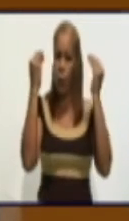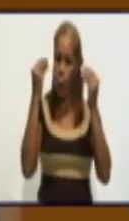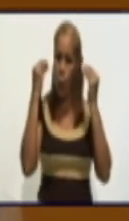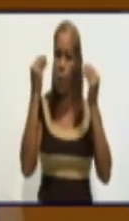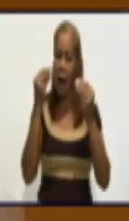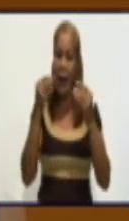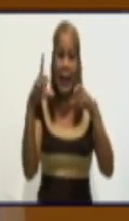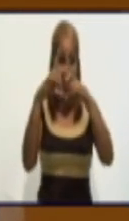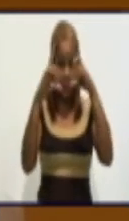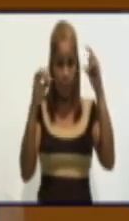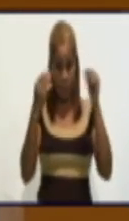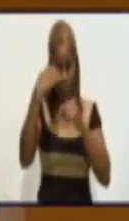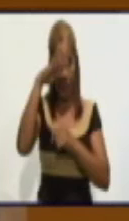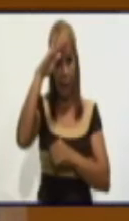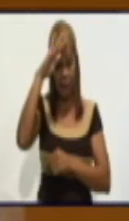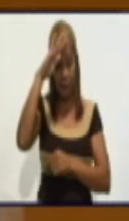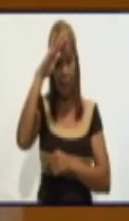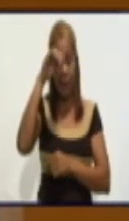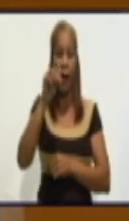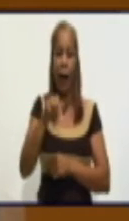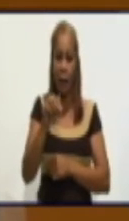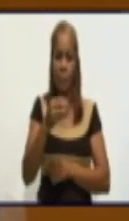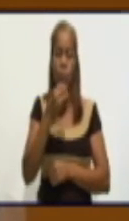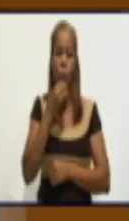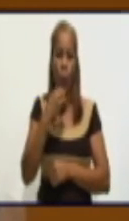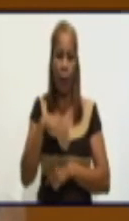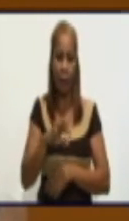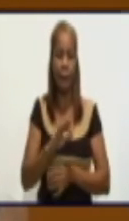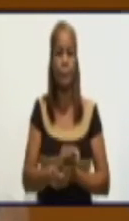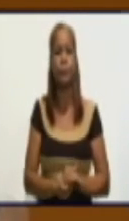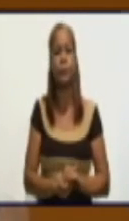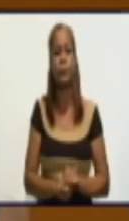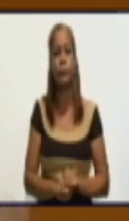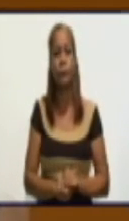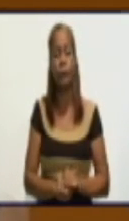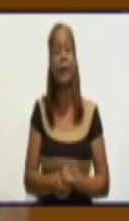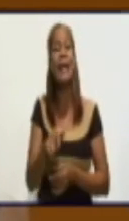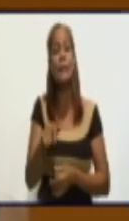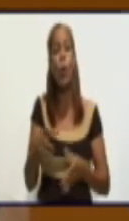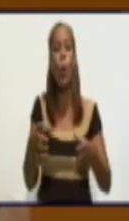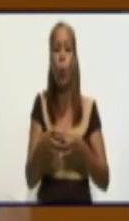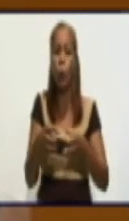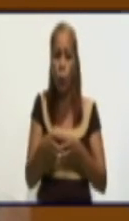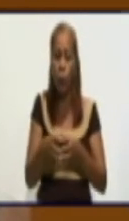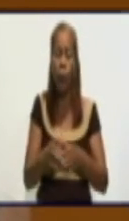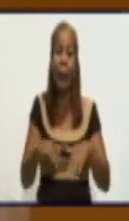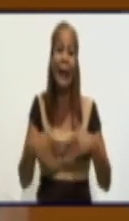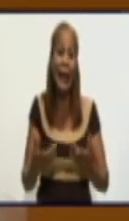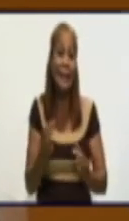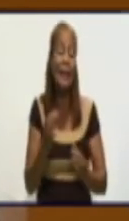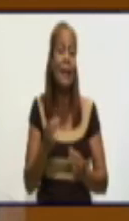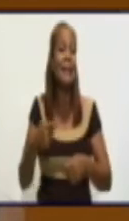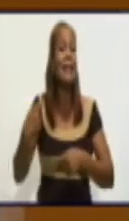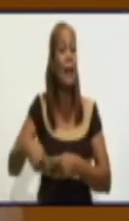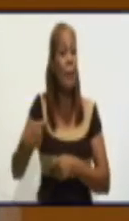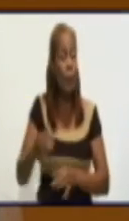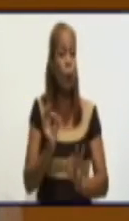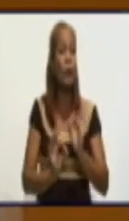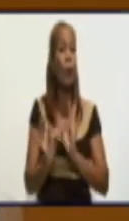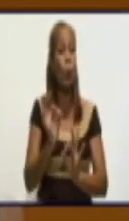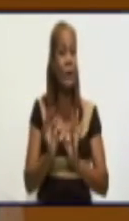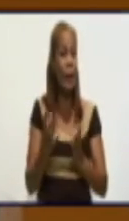al incremento de pediatría de obstetricia y de las puérperas es un grupo al cual tenemos que extremar nos en los cuidados de este